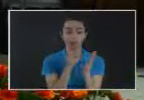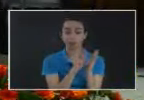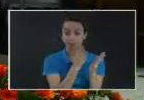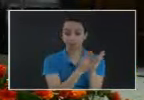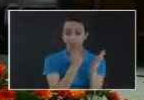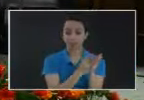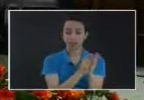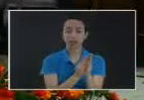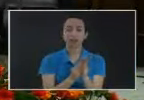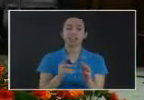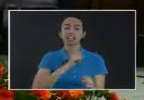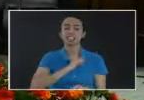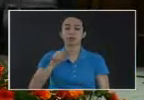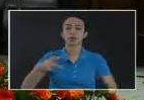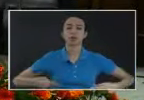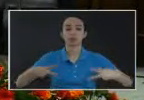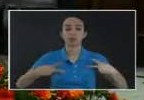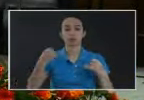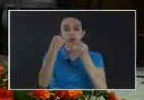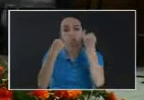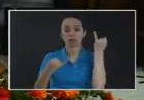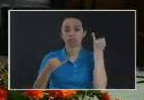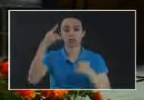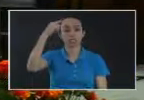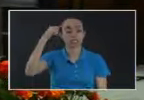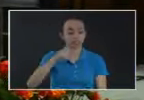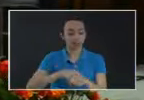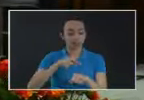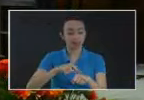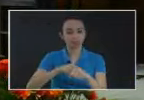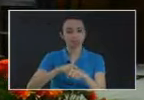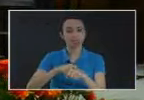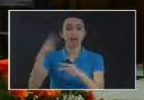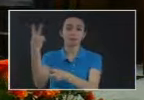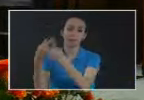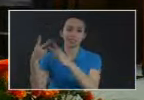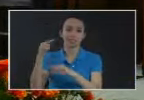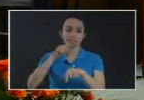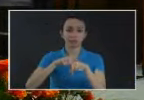los últimos tiempos. Vienen tiempos nunca vistos.